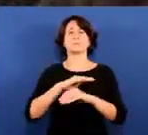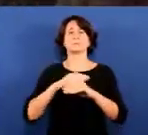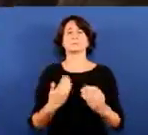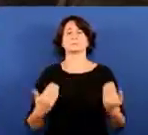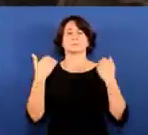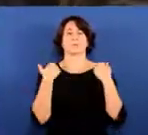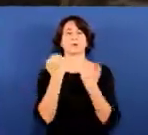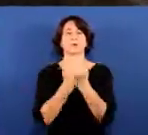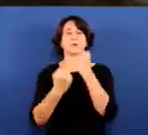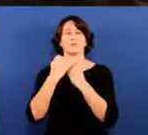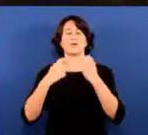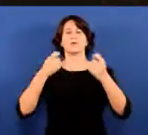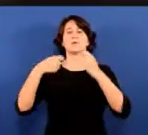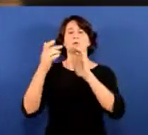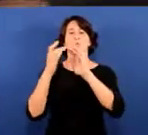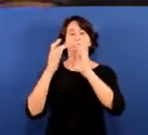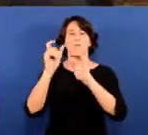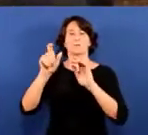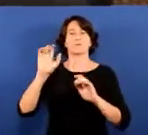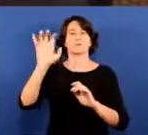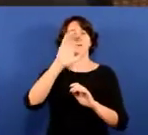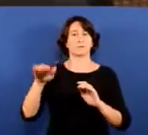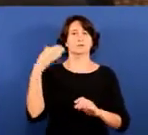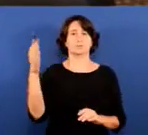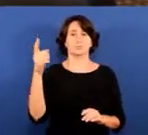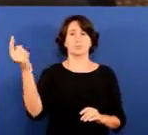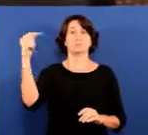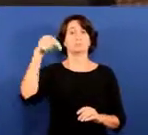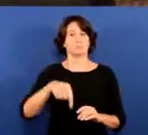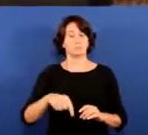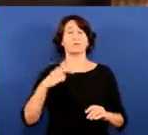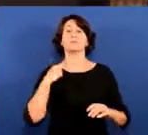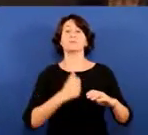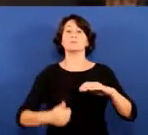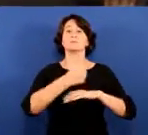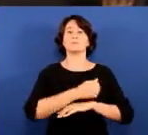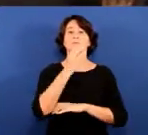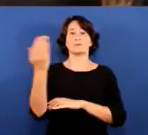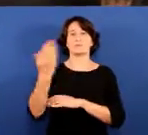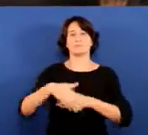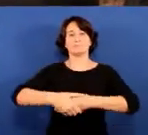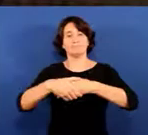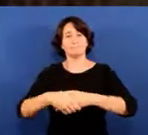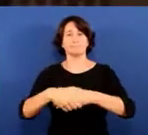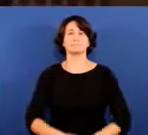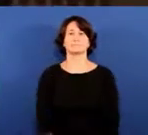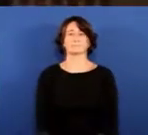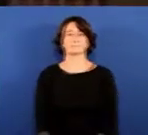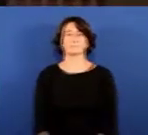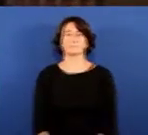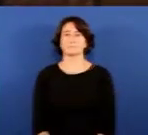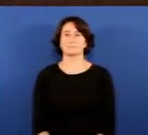Exterior, Etienne Schneider. Esta visita a la institución foral se enmarca dentro de una completa jornada de trabajo durante la que